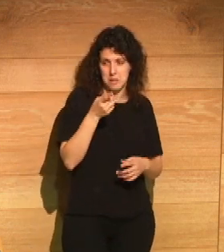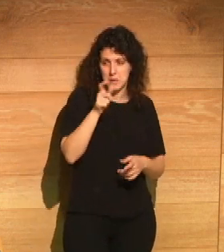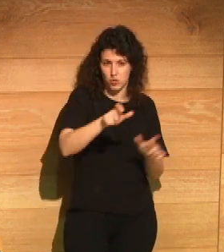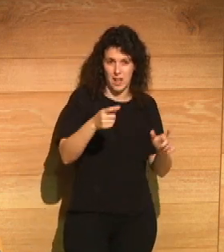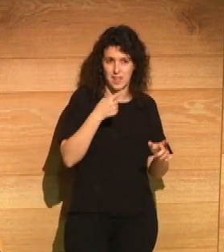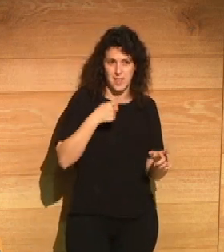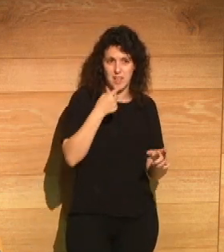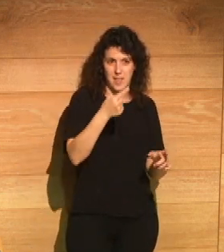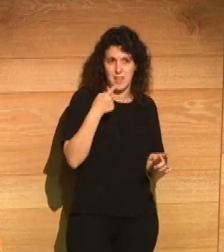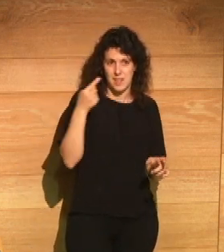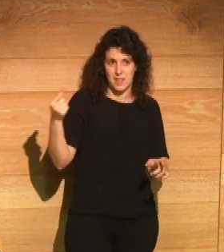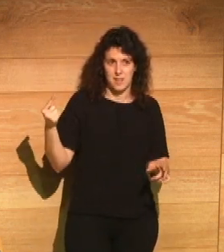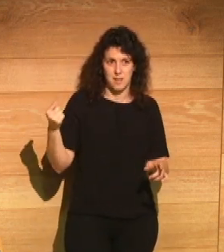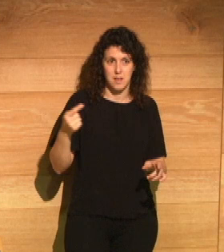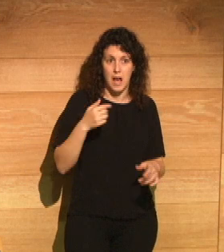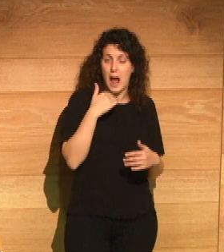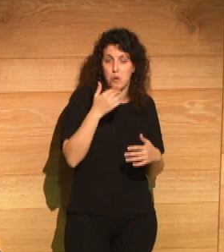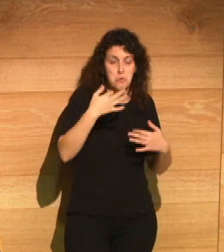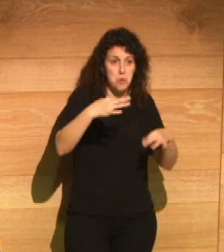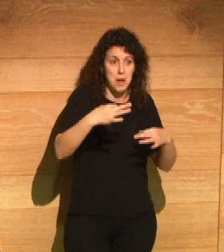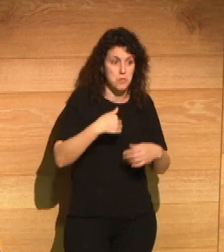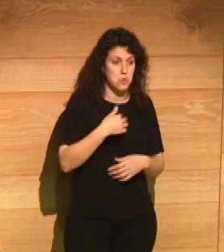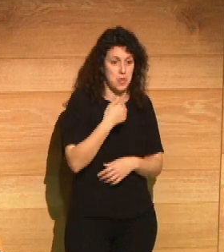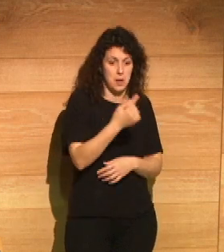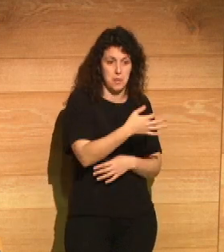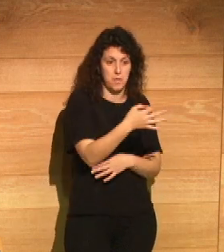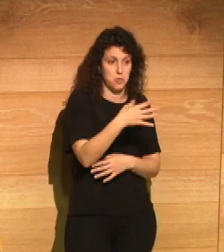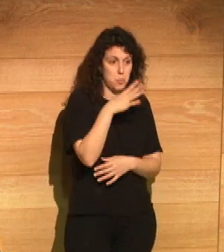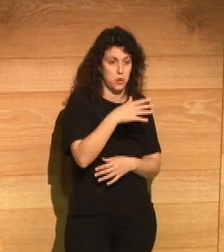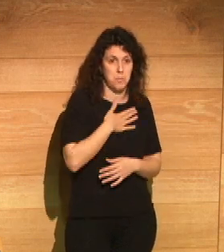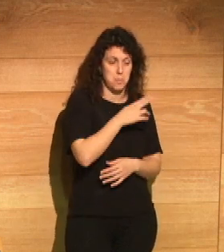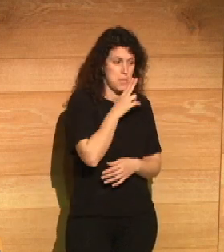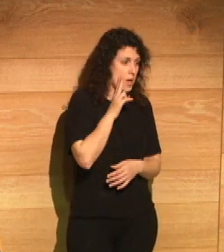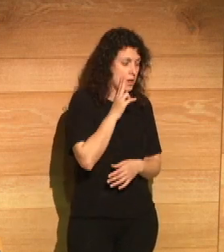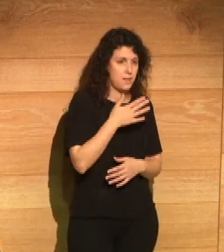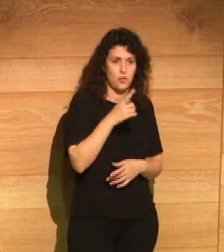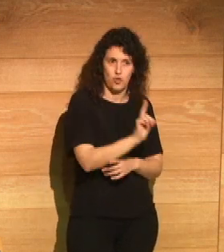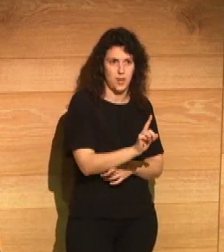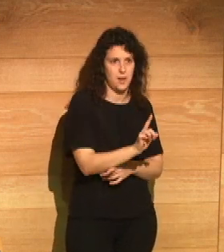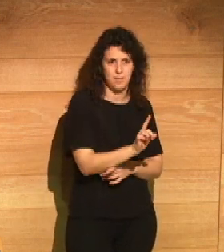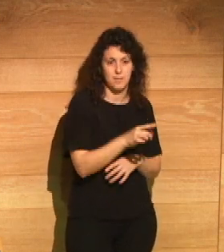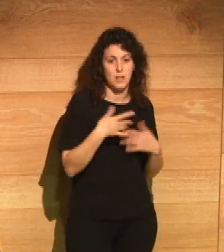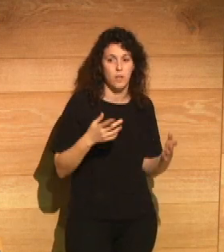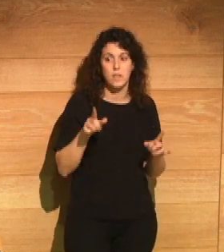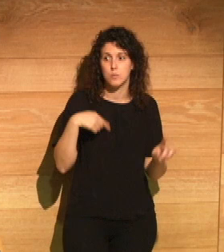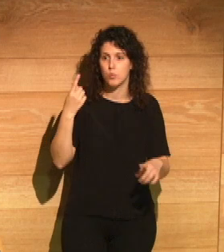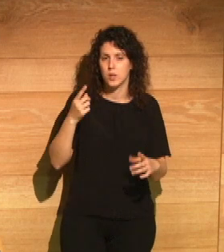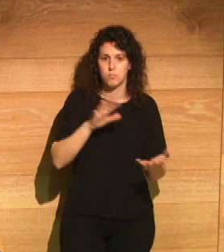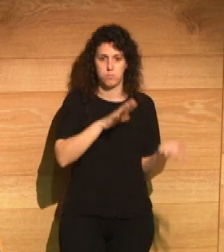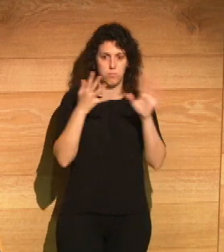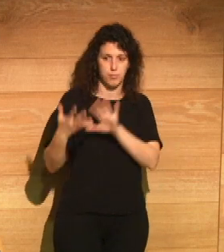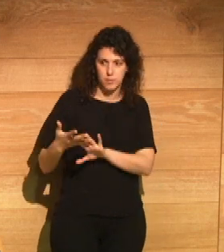normal oírlo. Y a mí me parecía perfecto porque yo madre no quería ser. Luego entonces me dio la locura de ser